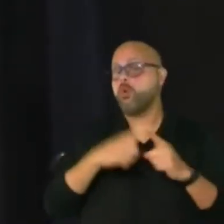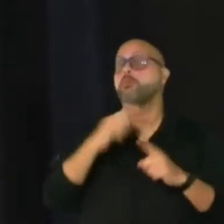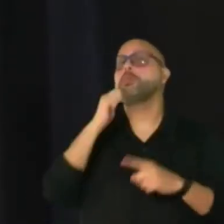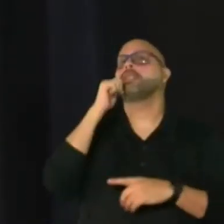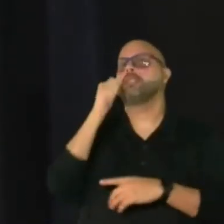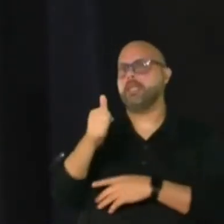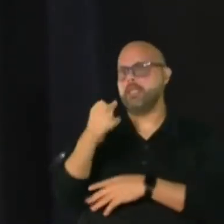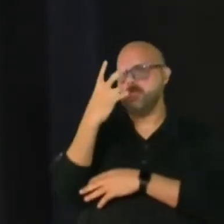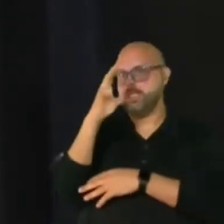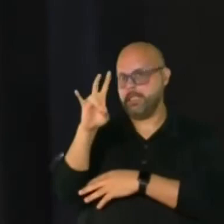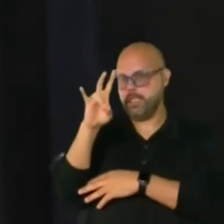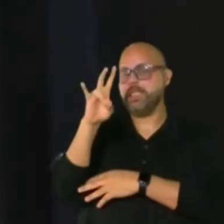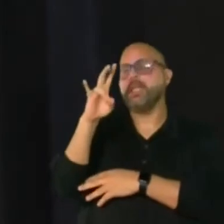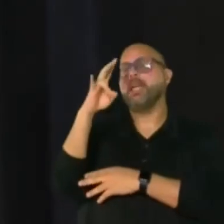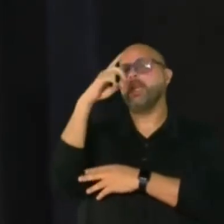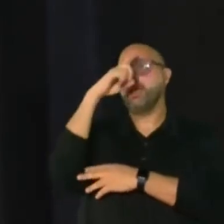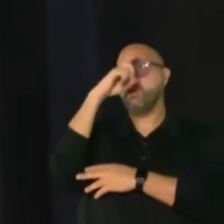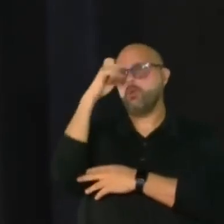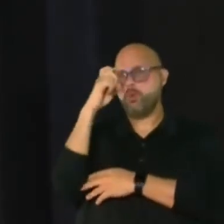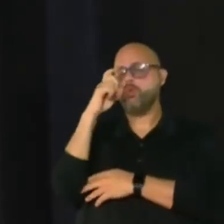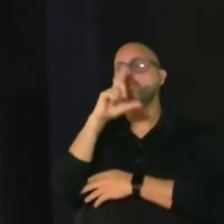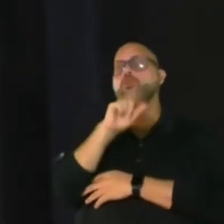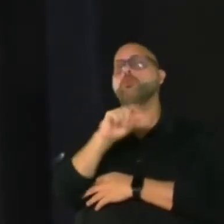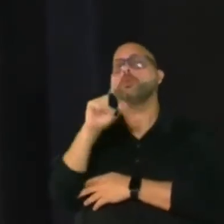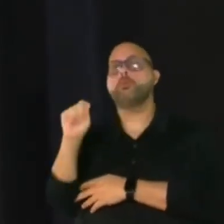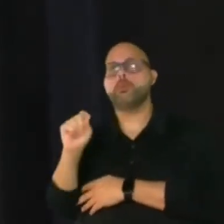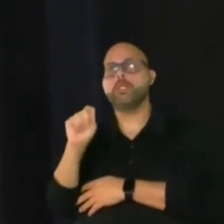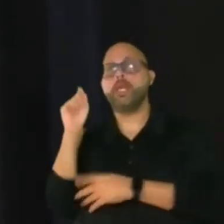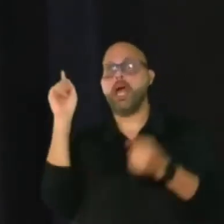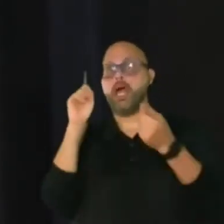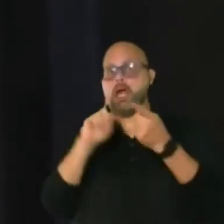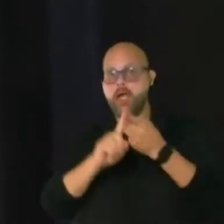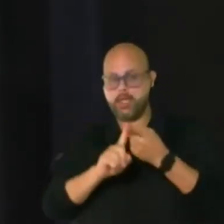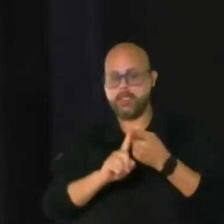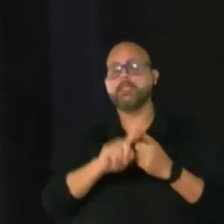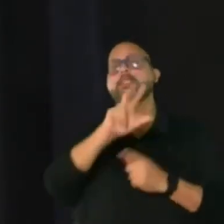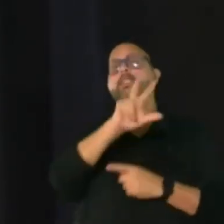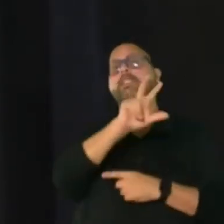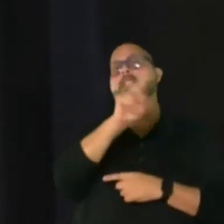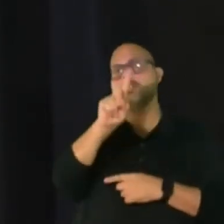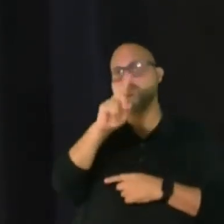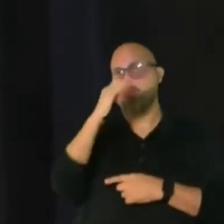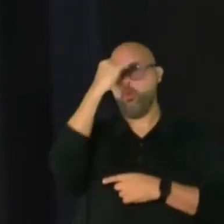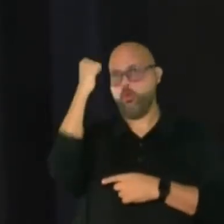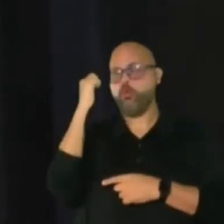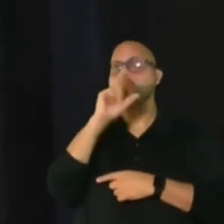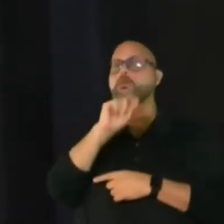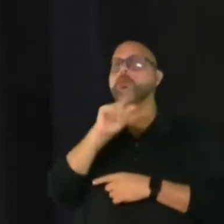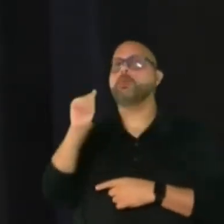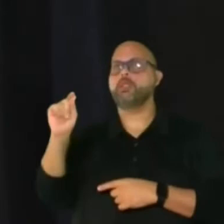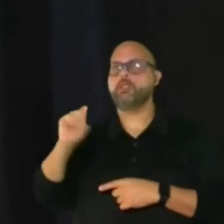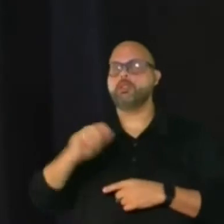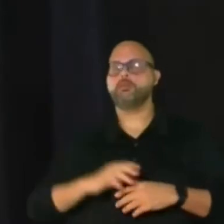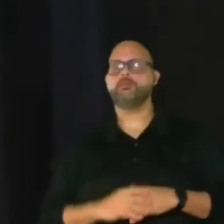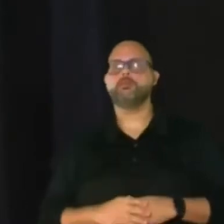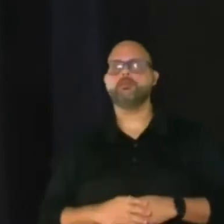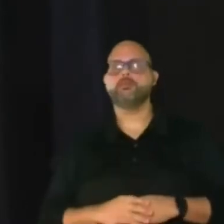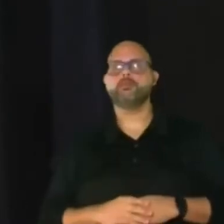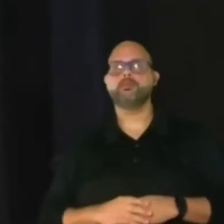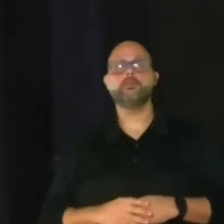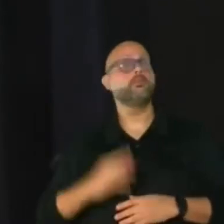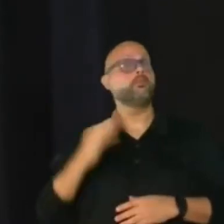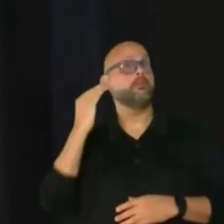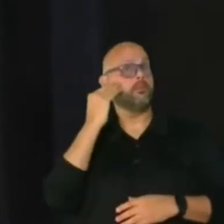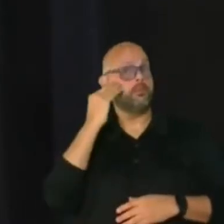2020 y se mantendrá vigente hasta el 31 de julio del 2020. Reconociendo las necesidades de continuar